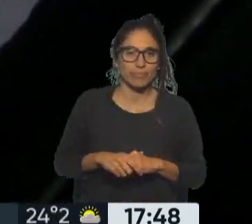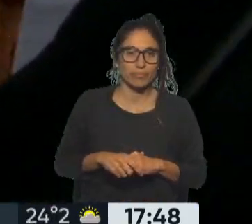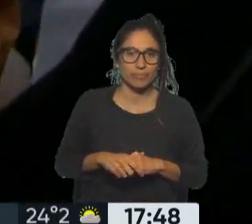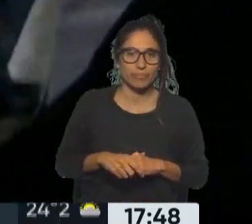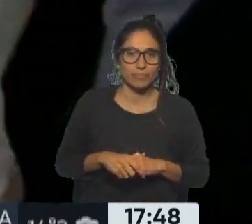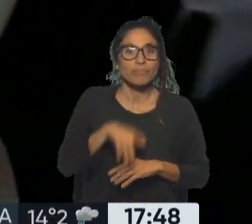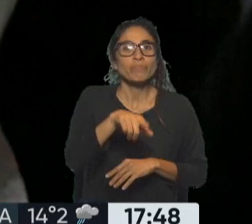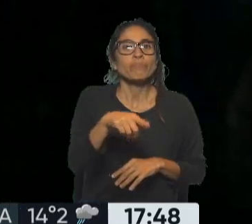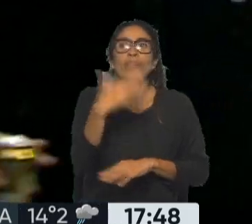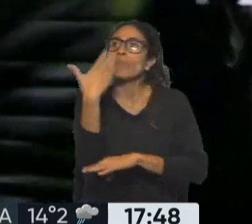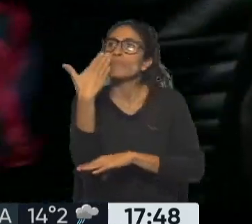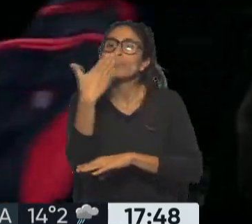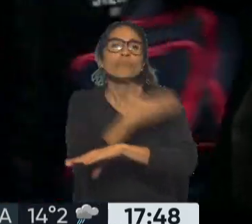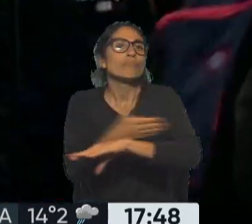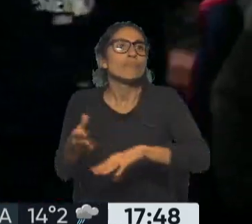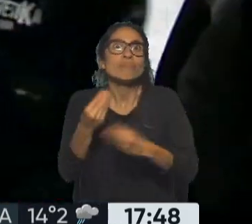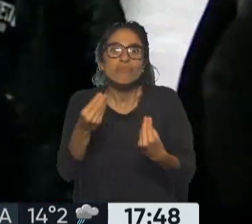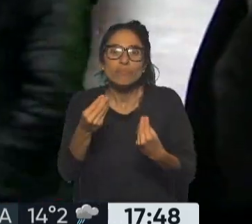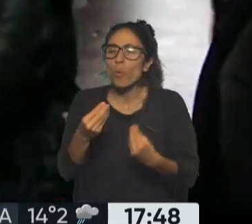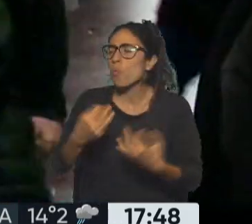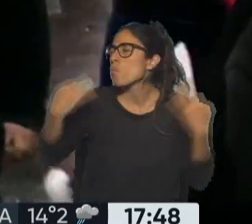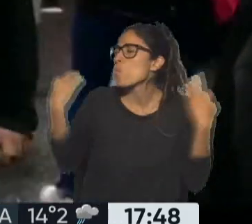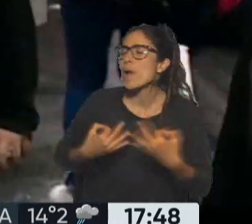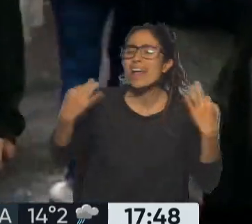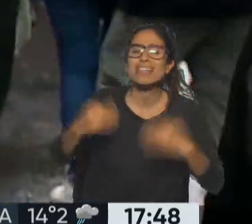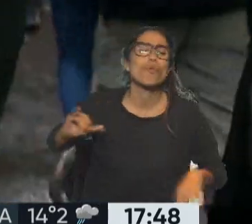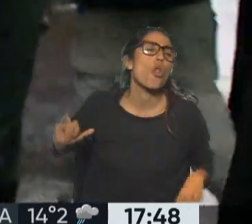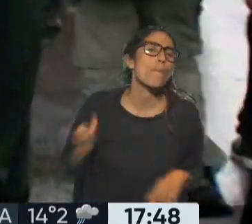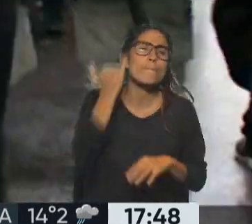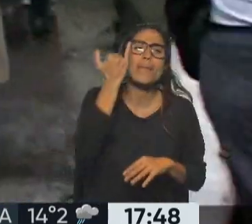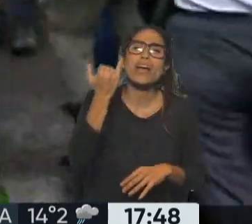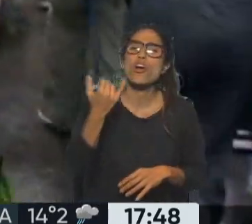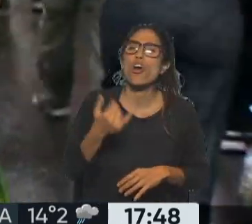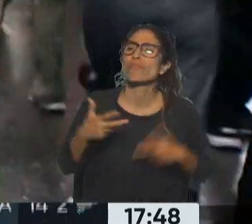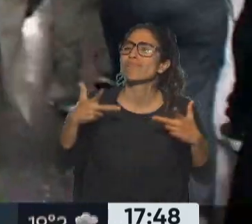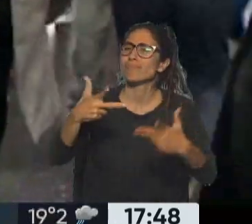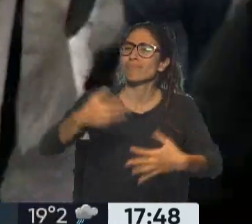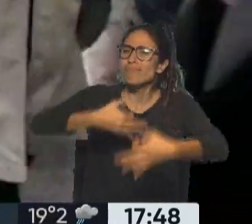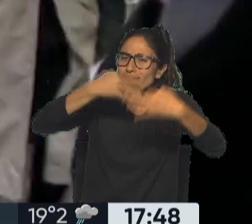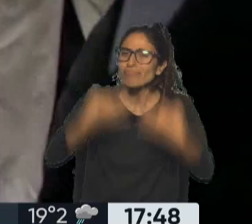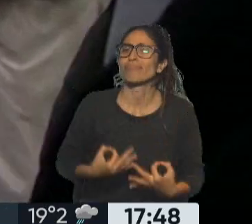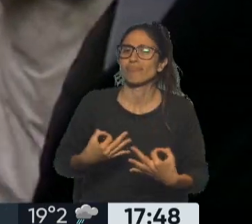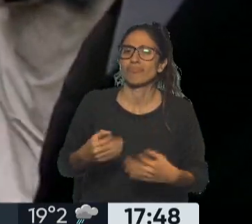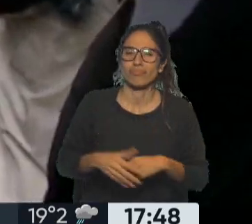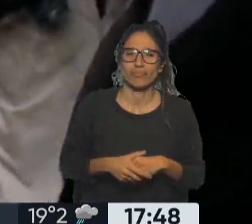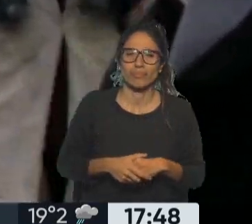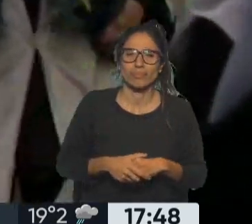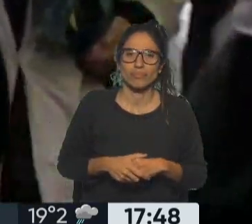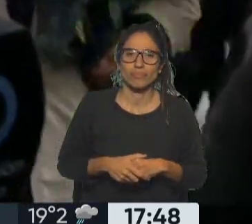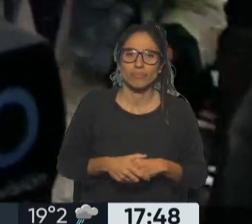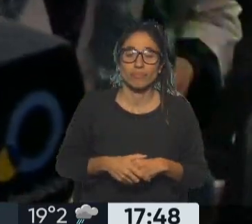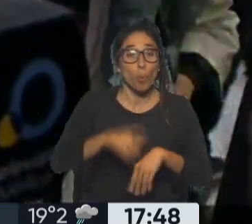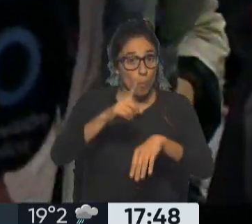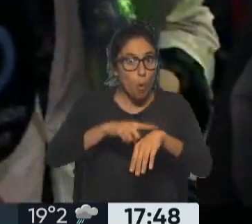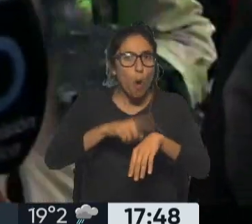¿Qué te pareció el discurso? Lo mejor, buenísimo, sincera por sobre todas las cosas. Hubo momentos